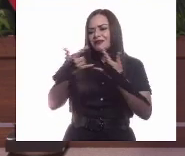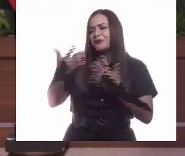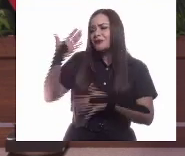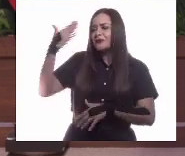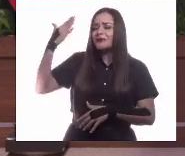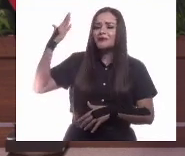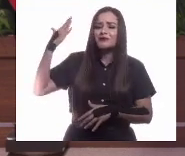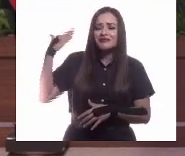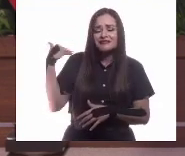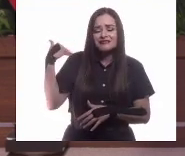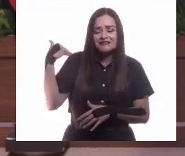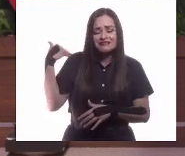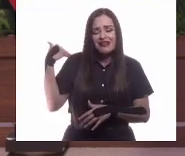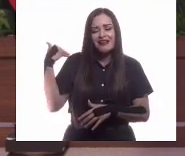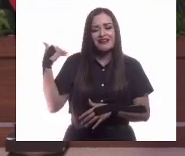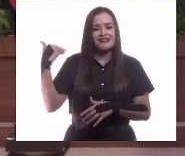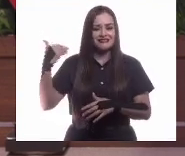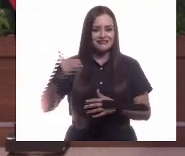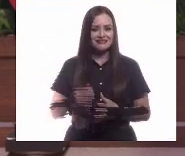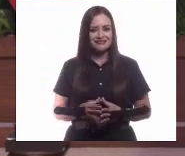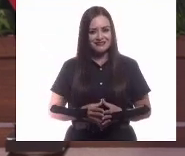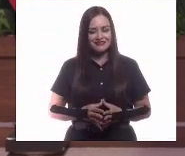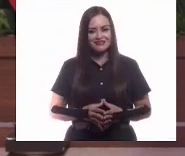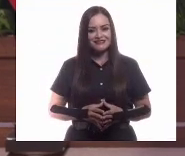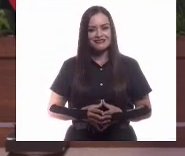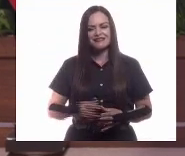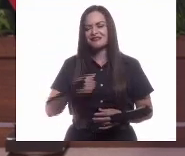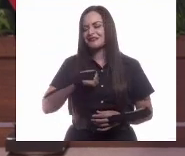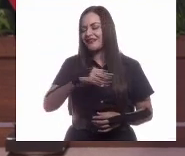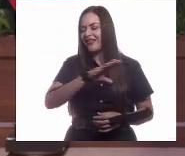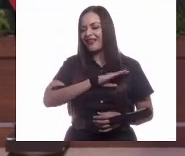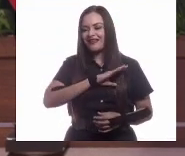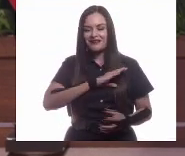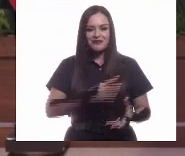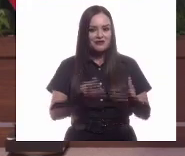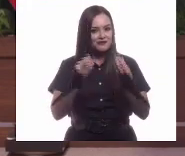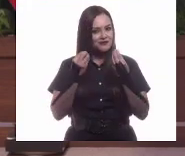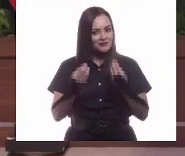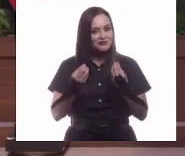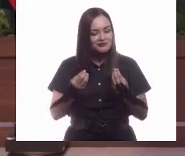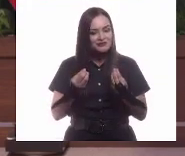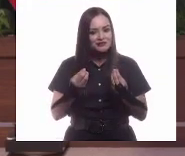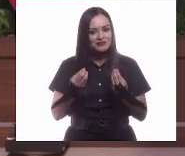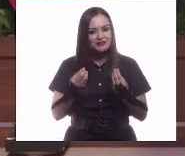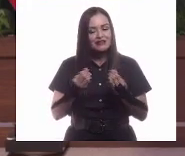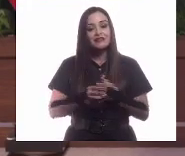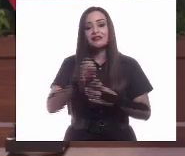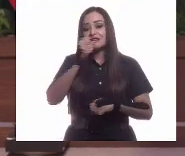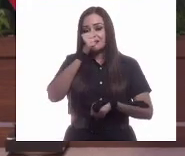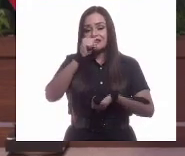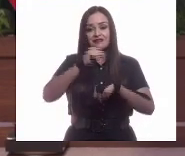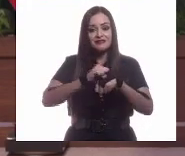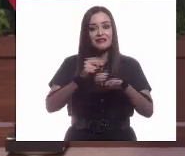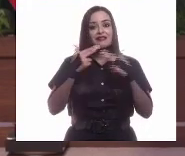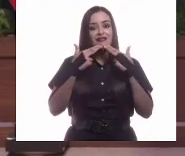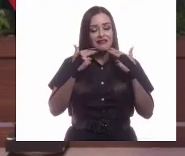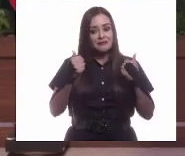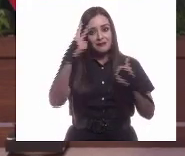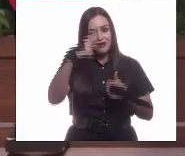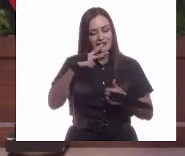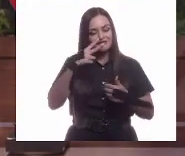enfrentar algunas batallas, a quien mucho aprecio, y también da la casualidad de que es exsecretario de Hacienda, Ernesto Cordero